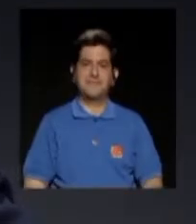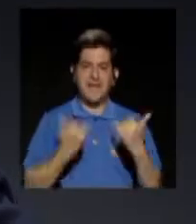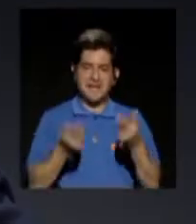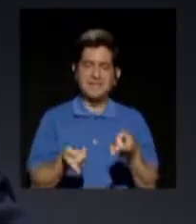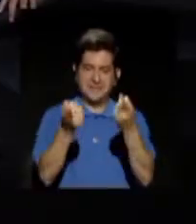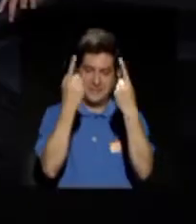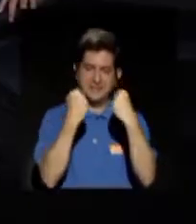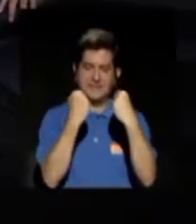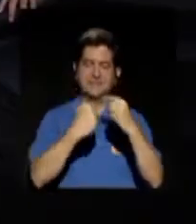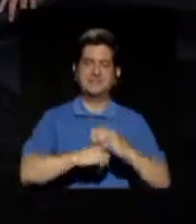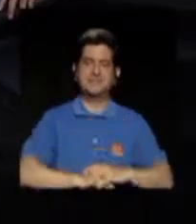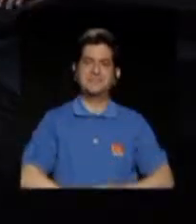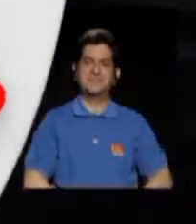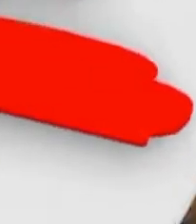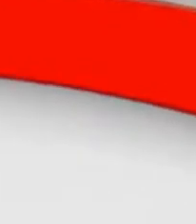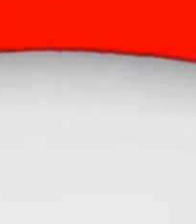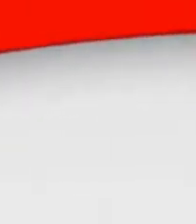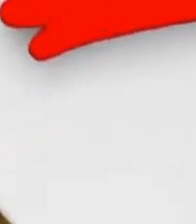Regresamos.